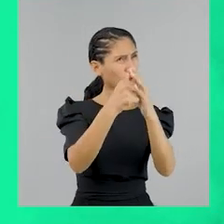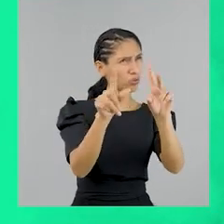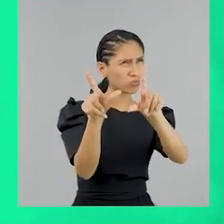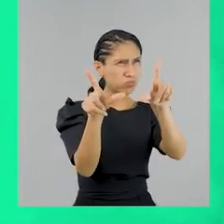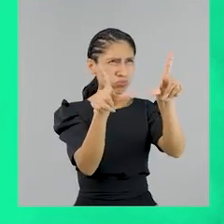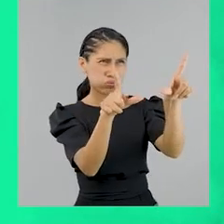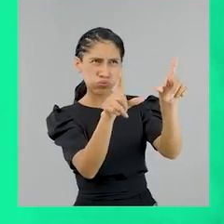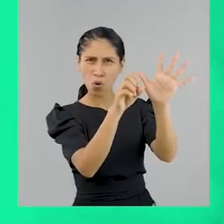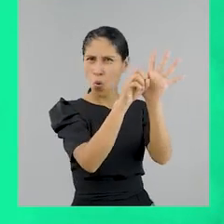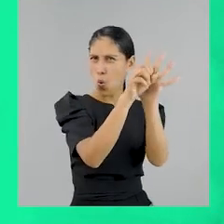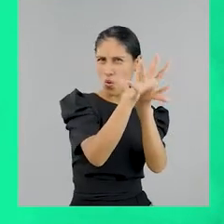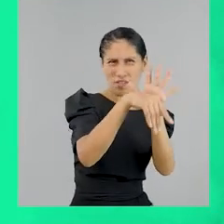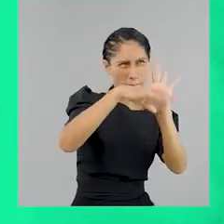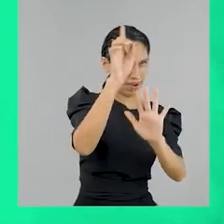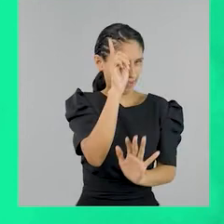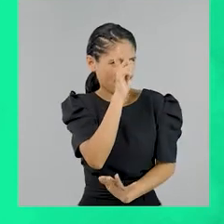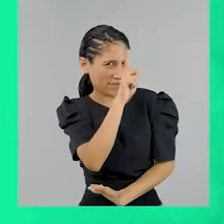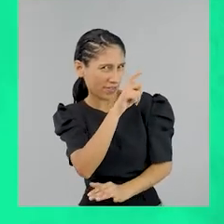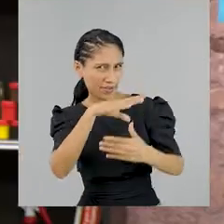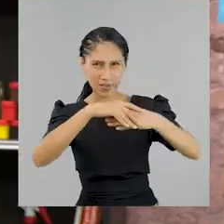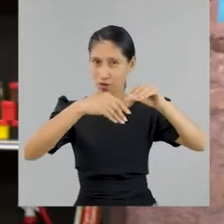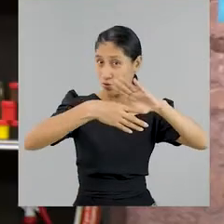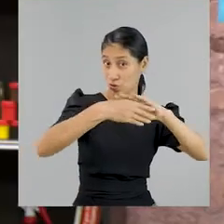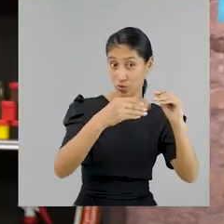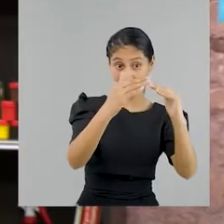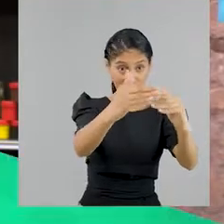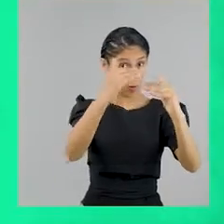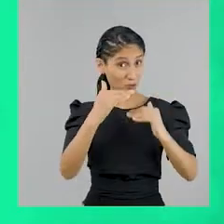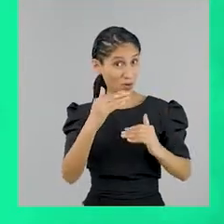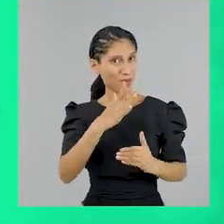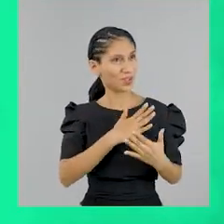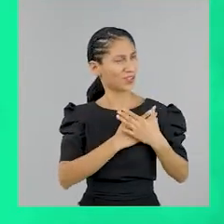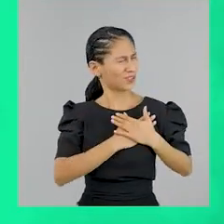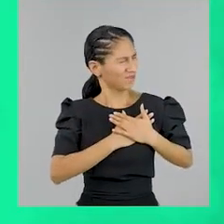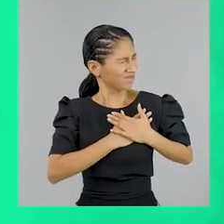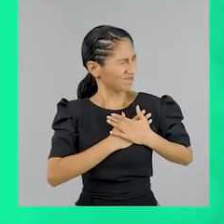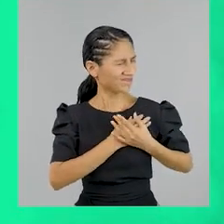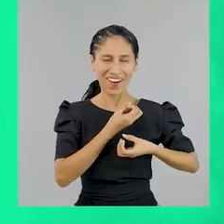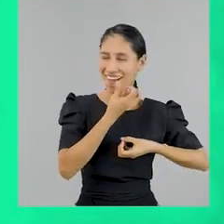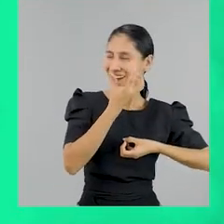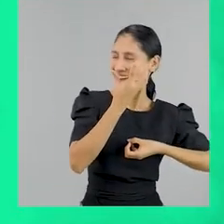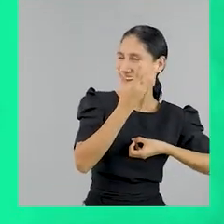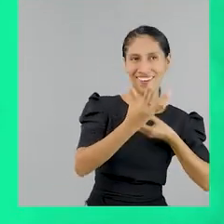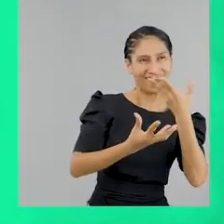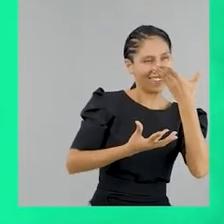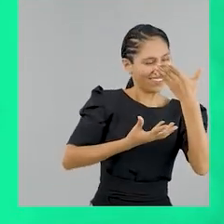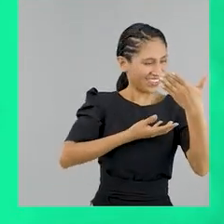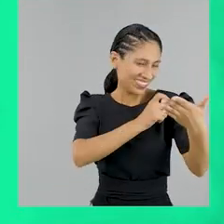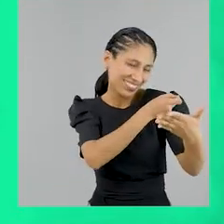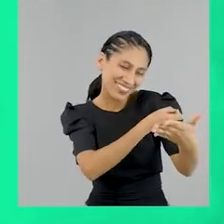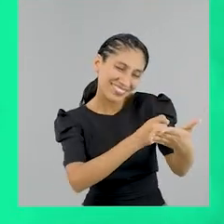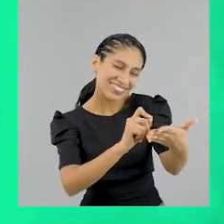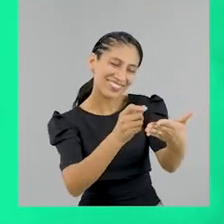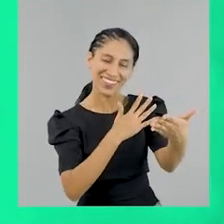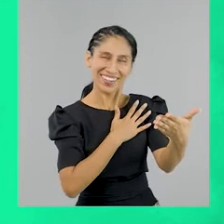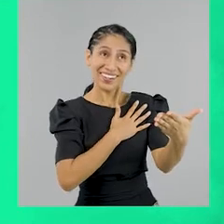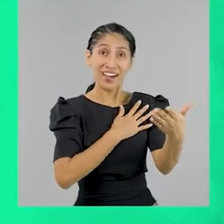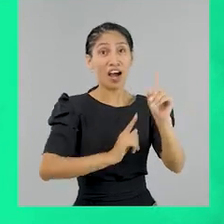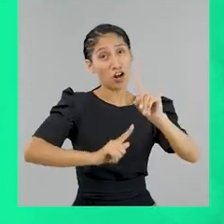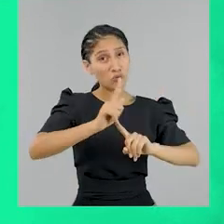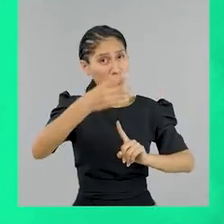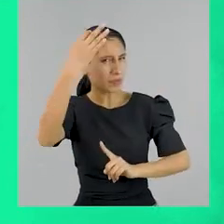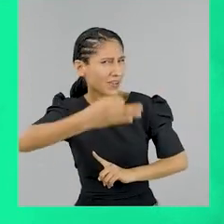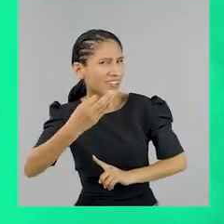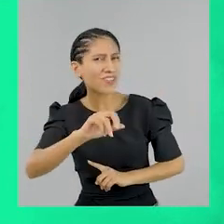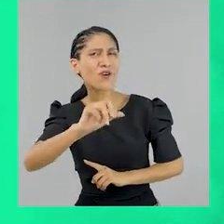mucho más extensa y compleja que un cuento. Poesía épica, narración de hechos legendarios, reales o